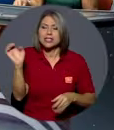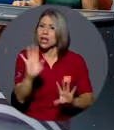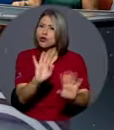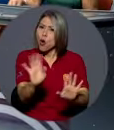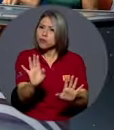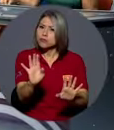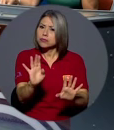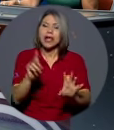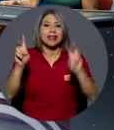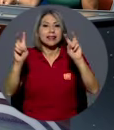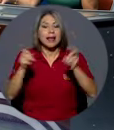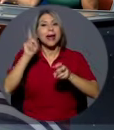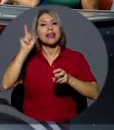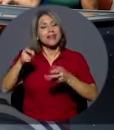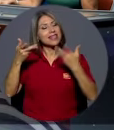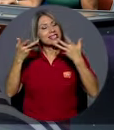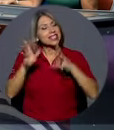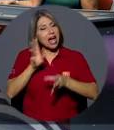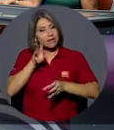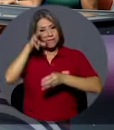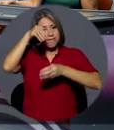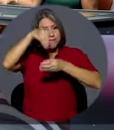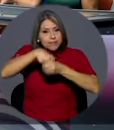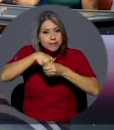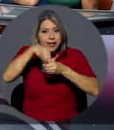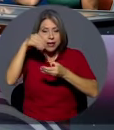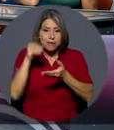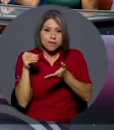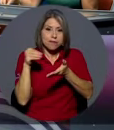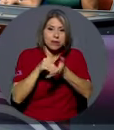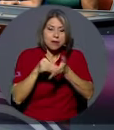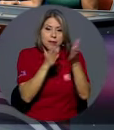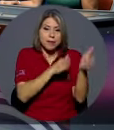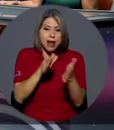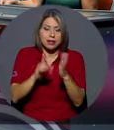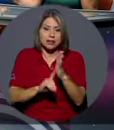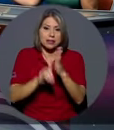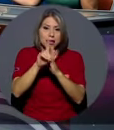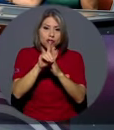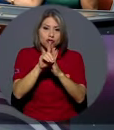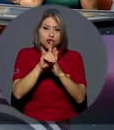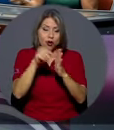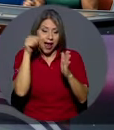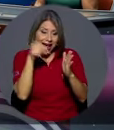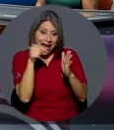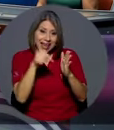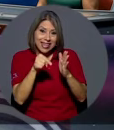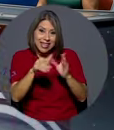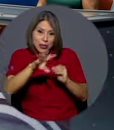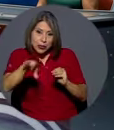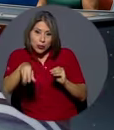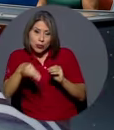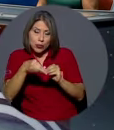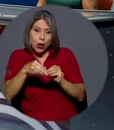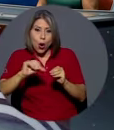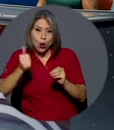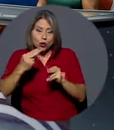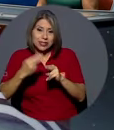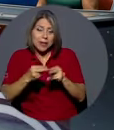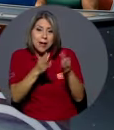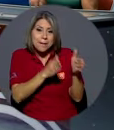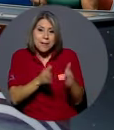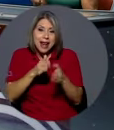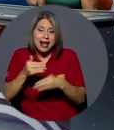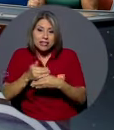el tema tiene que estar intrínseco en los planes de desarrollo, y obviamente en los planes de desarrollo hay un instrumento complementario que son los planes